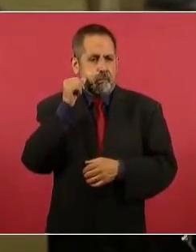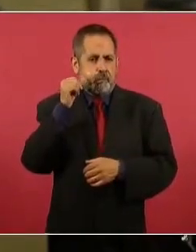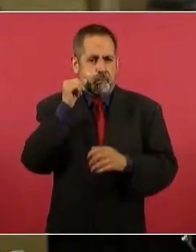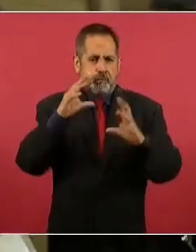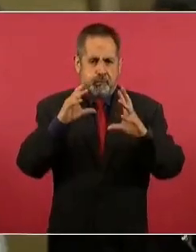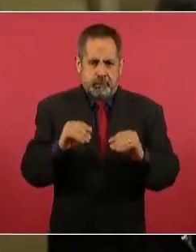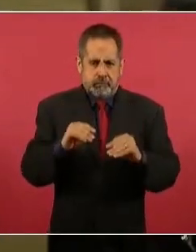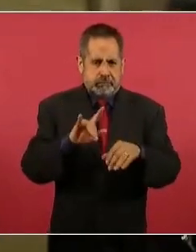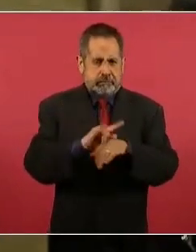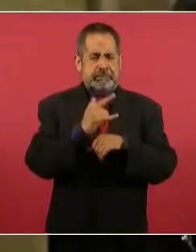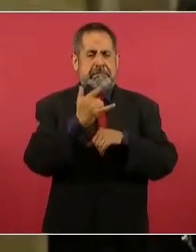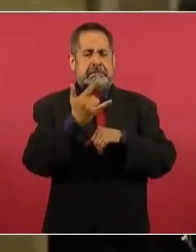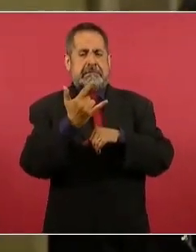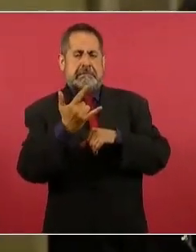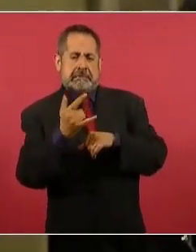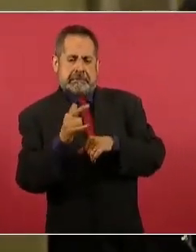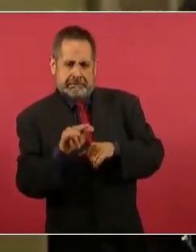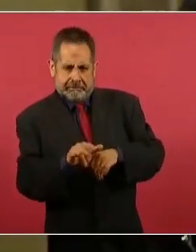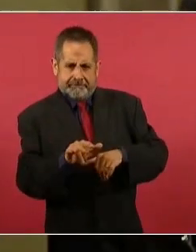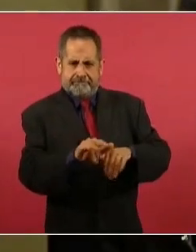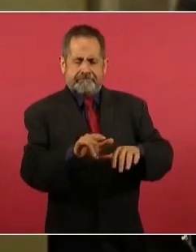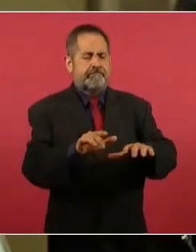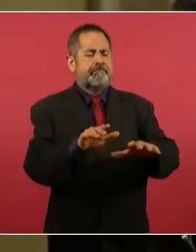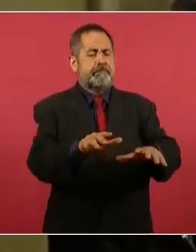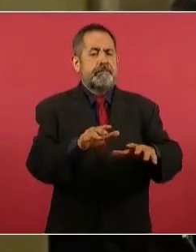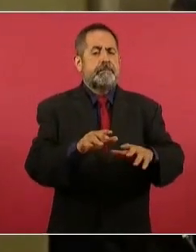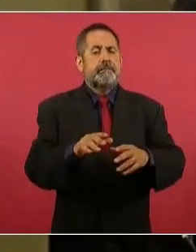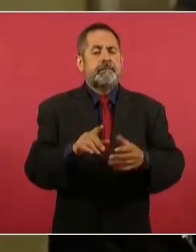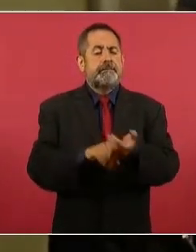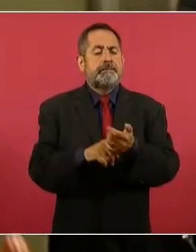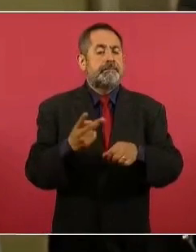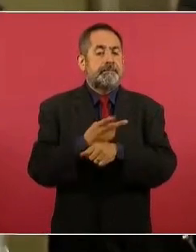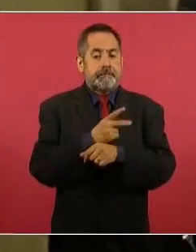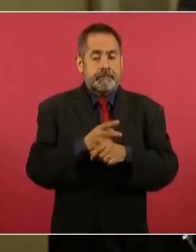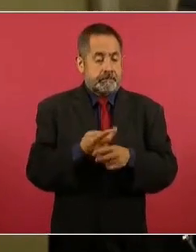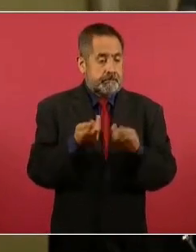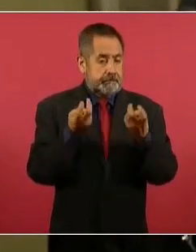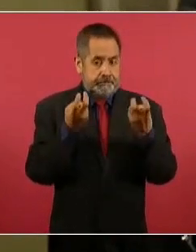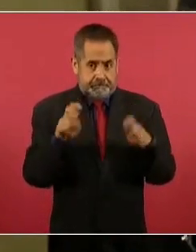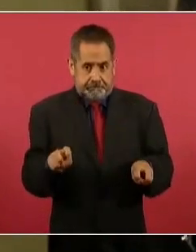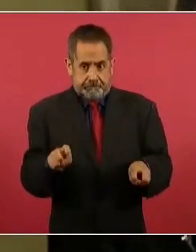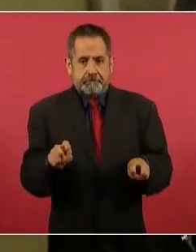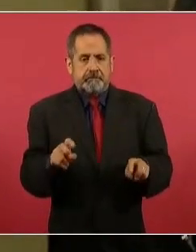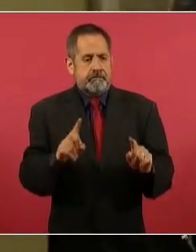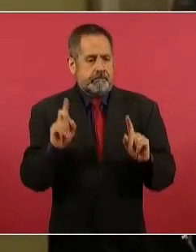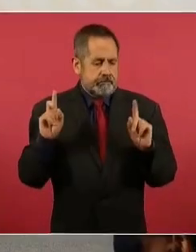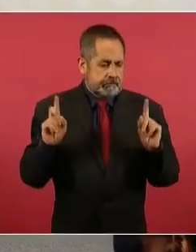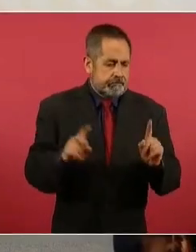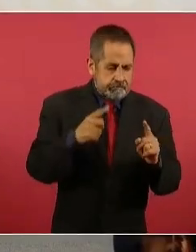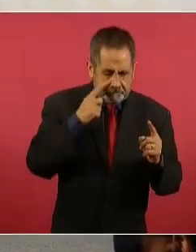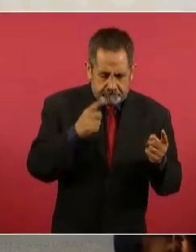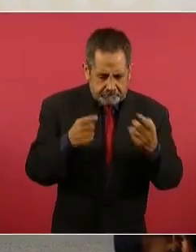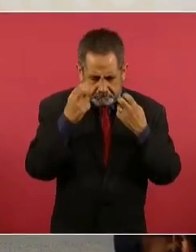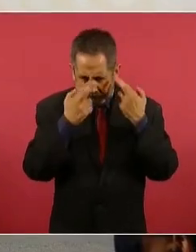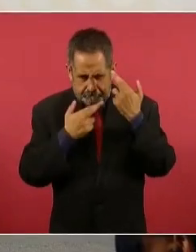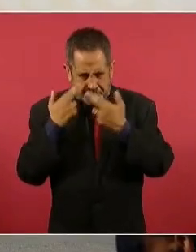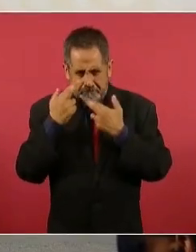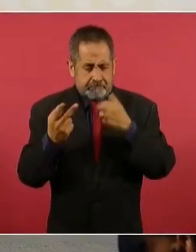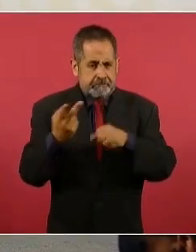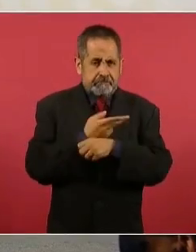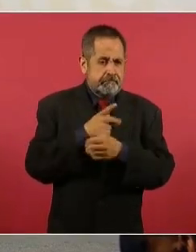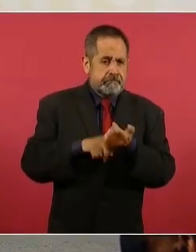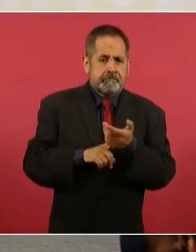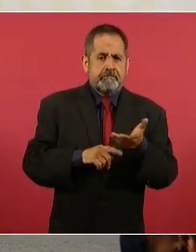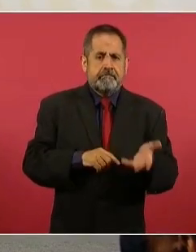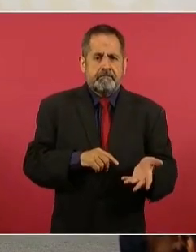casi voltearles el vehículo, al momento que bajaron, que descendieron a revisar qué era lo que había